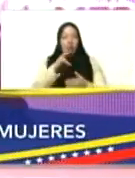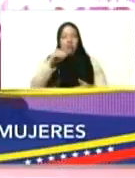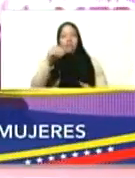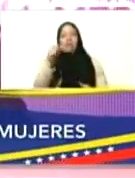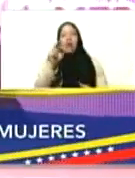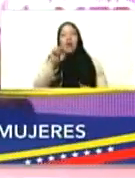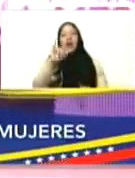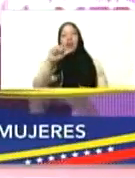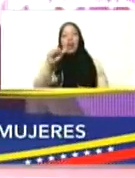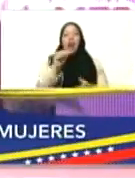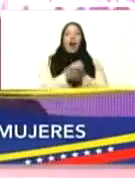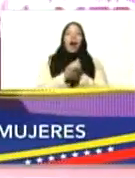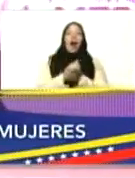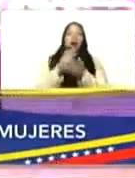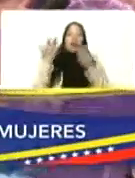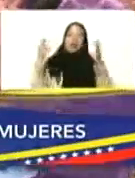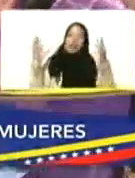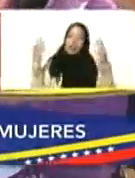un aplauso.